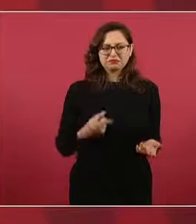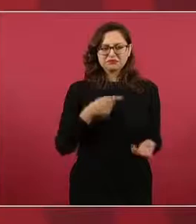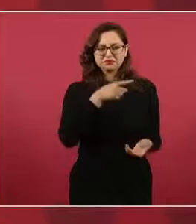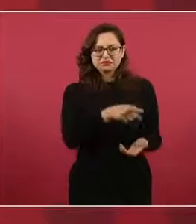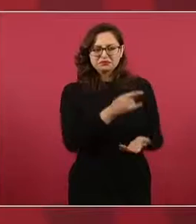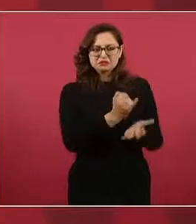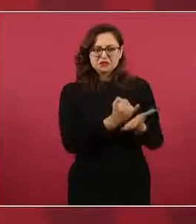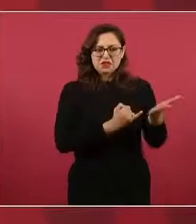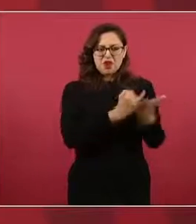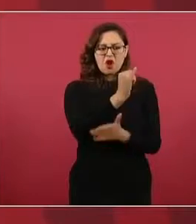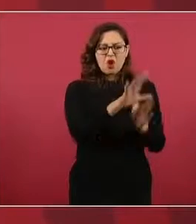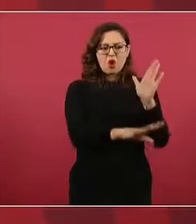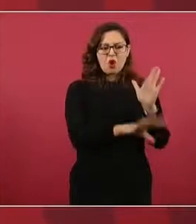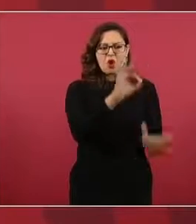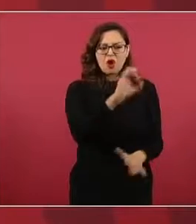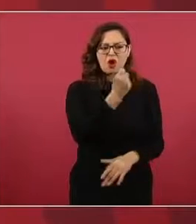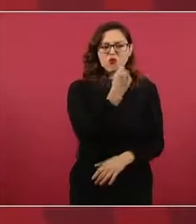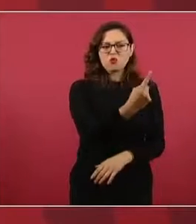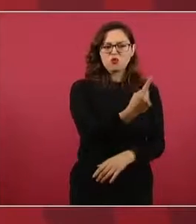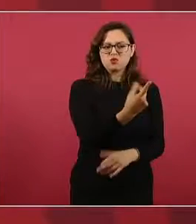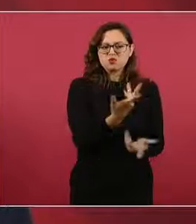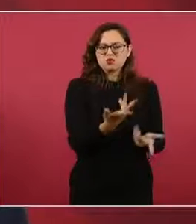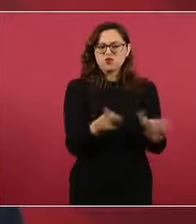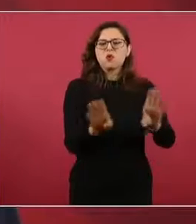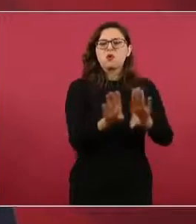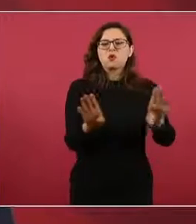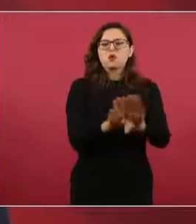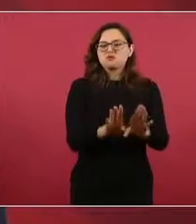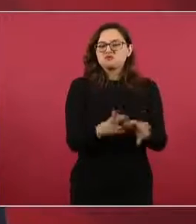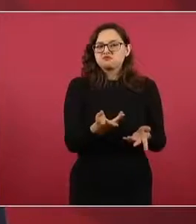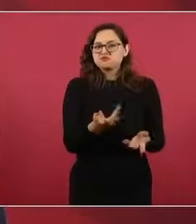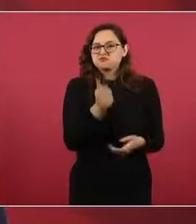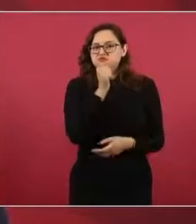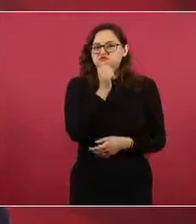definida? ¿Qué no saben